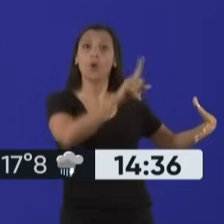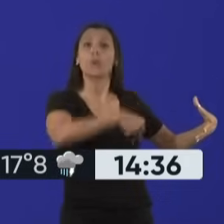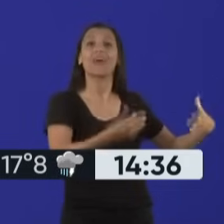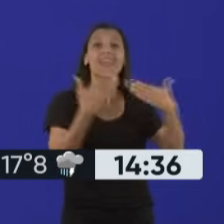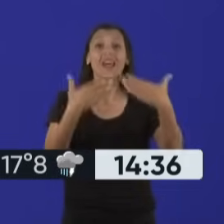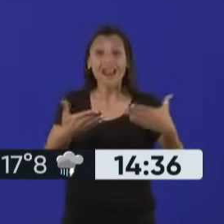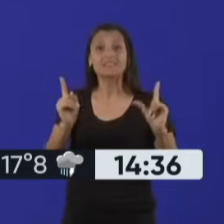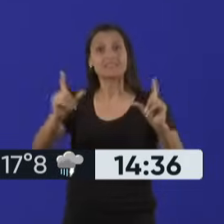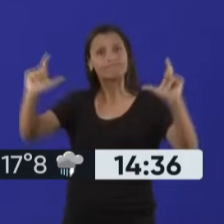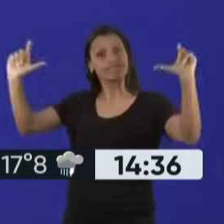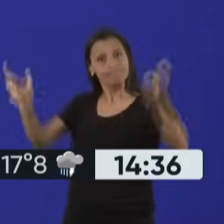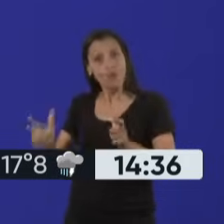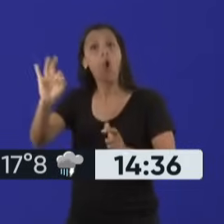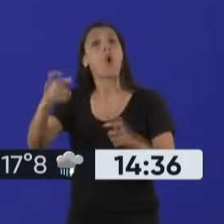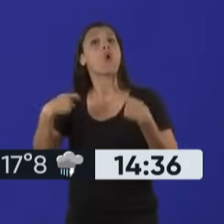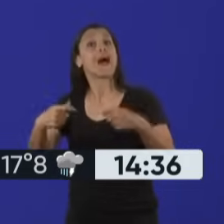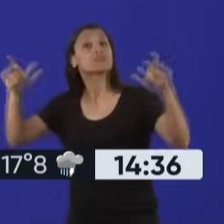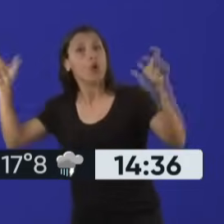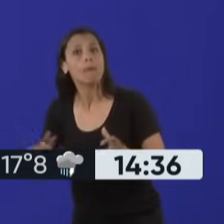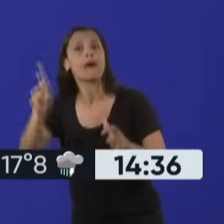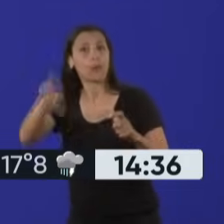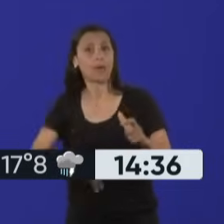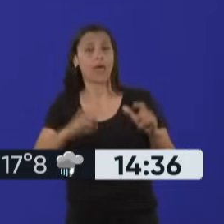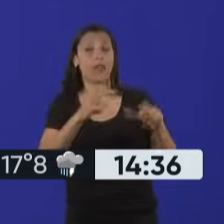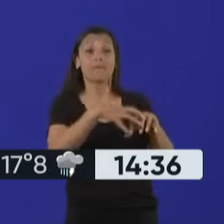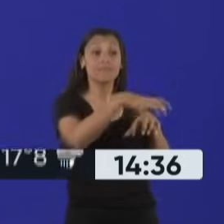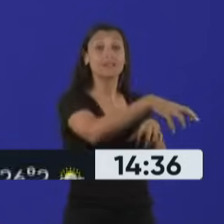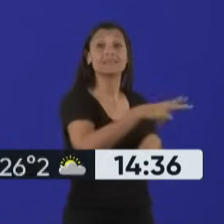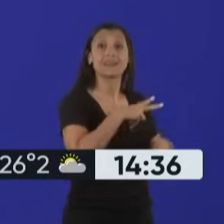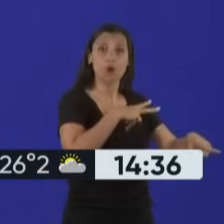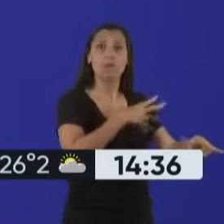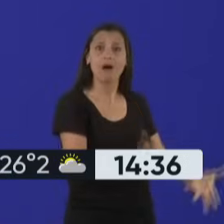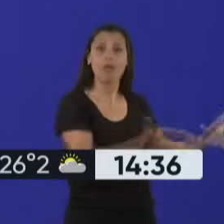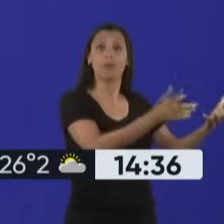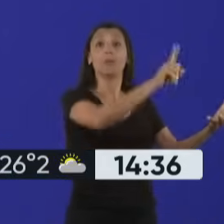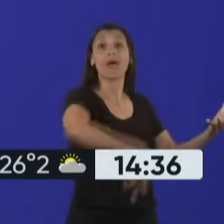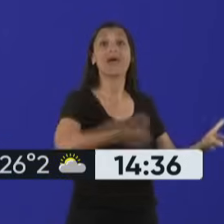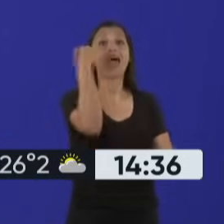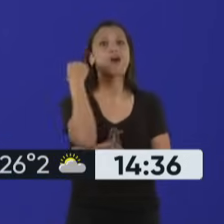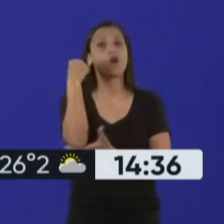público, eso iba a liberar recursos al sector privado y eso iba a expandir la economía.